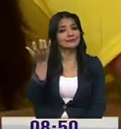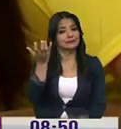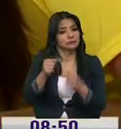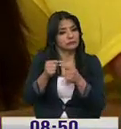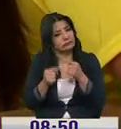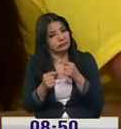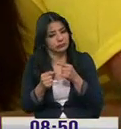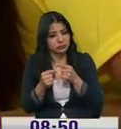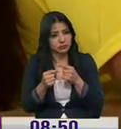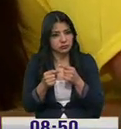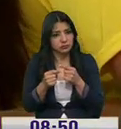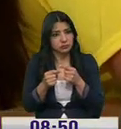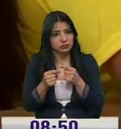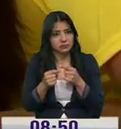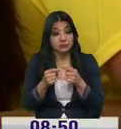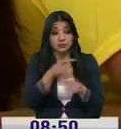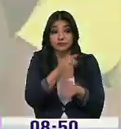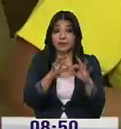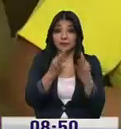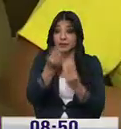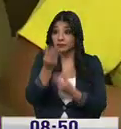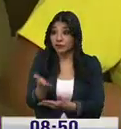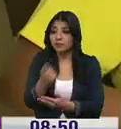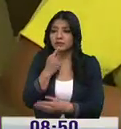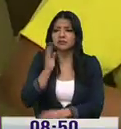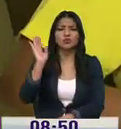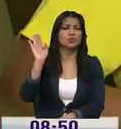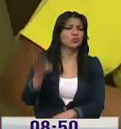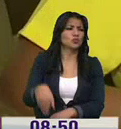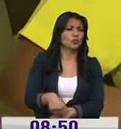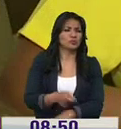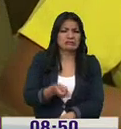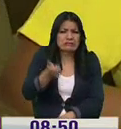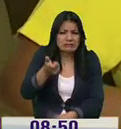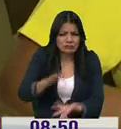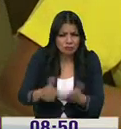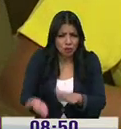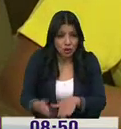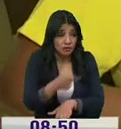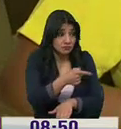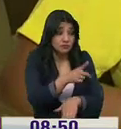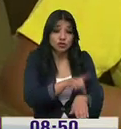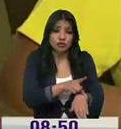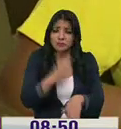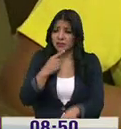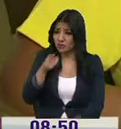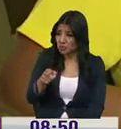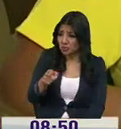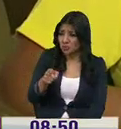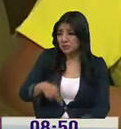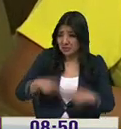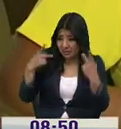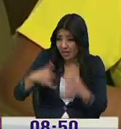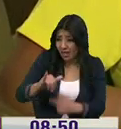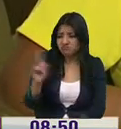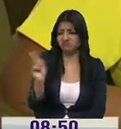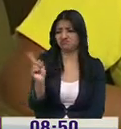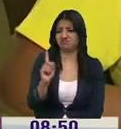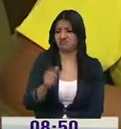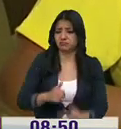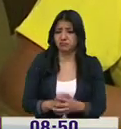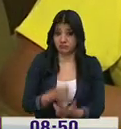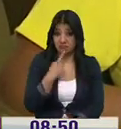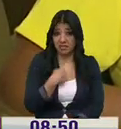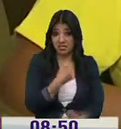familia, no le daban esperanzas. Los médicos, cuando yo le vi a él, me dijeron que no me ilusione, porque él no iba a vivir.